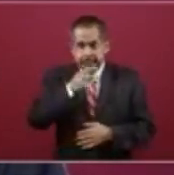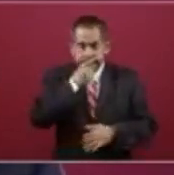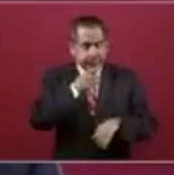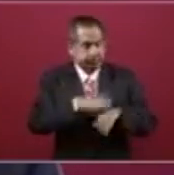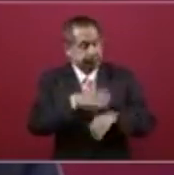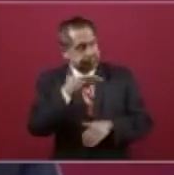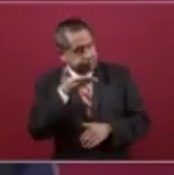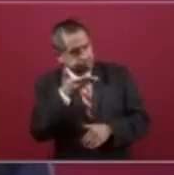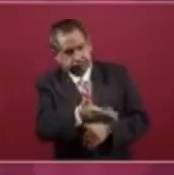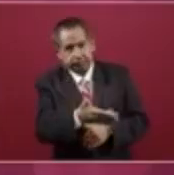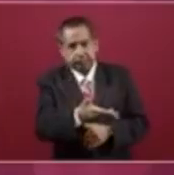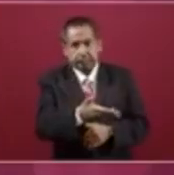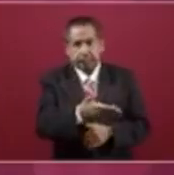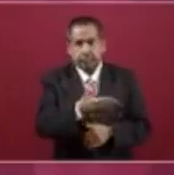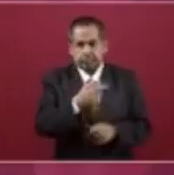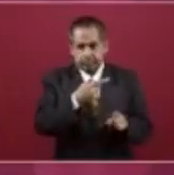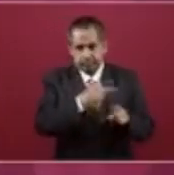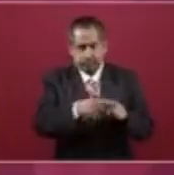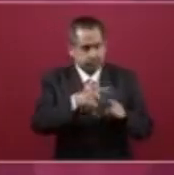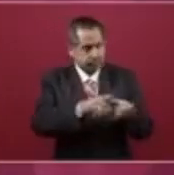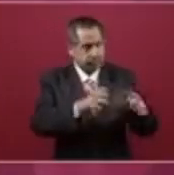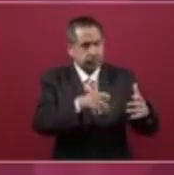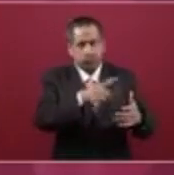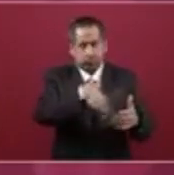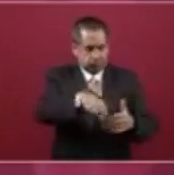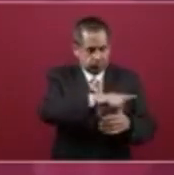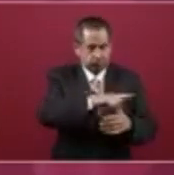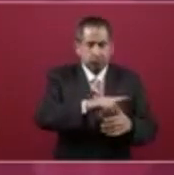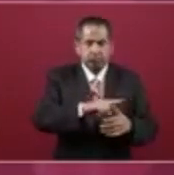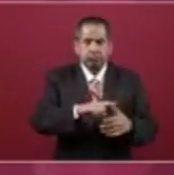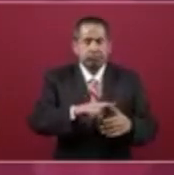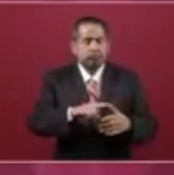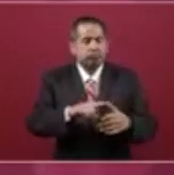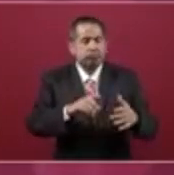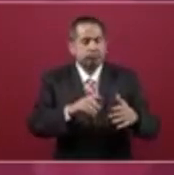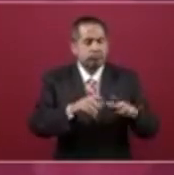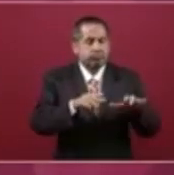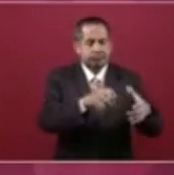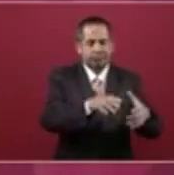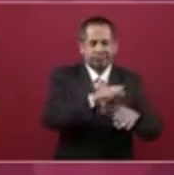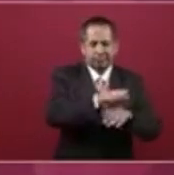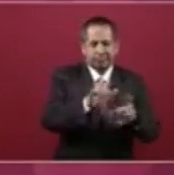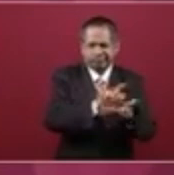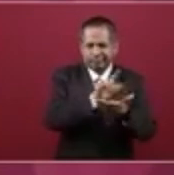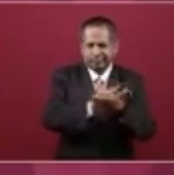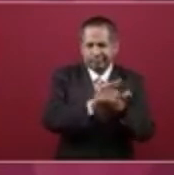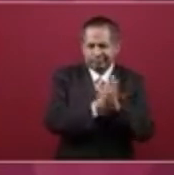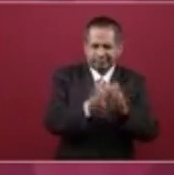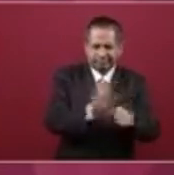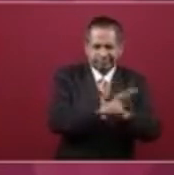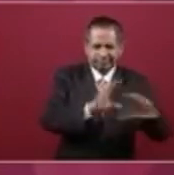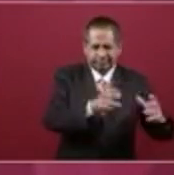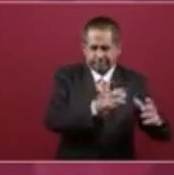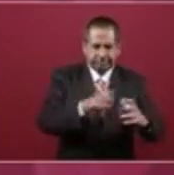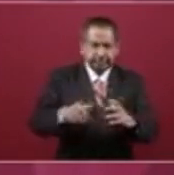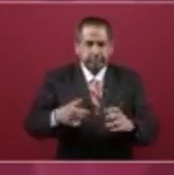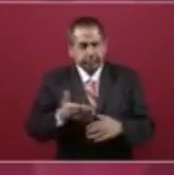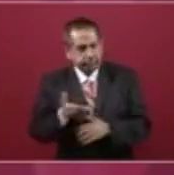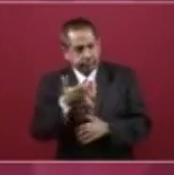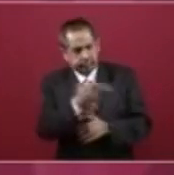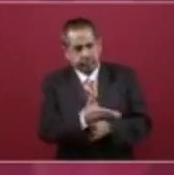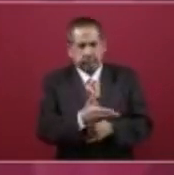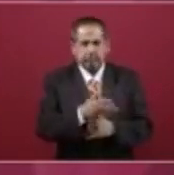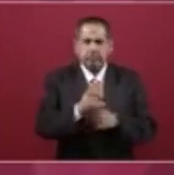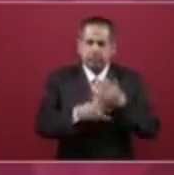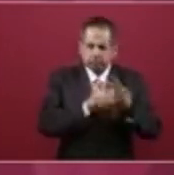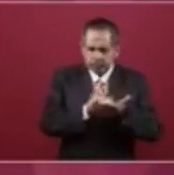pidió a los que están en el sector de la reforma energética, en los bloques, pues que